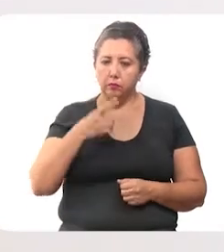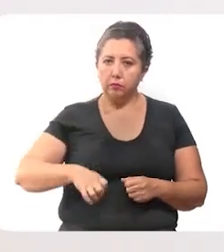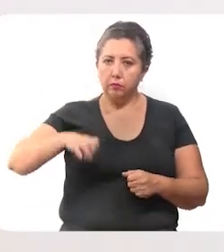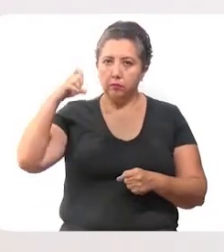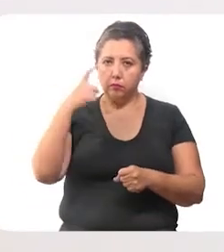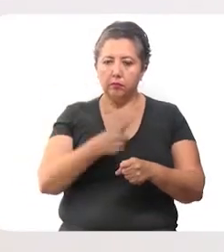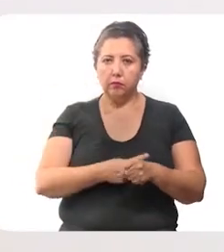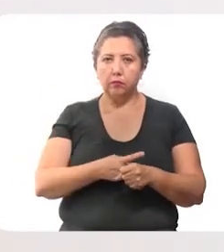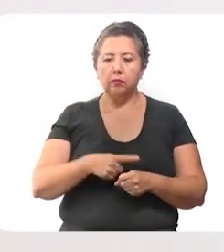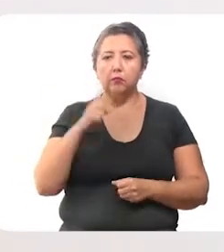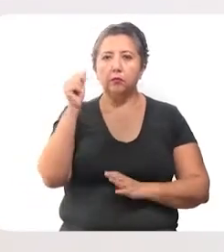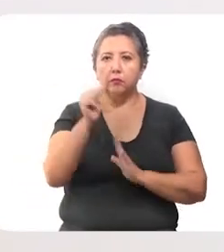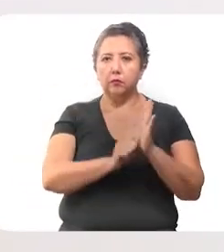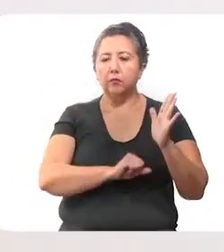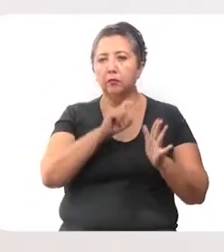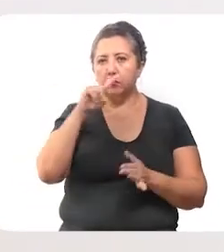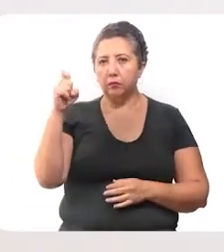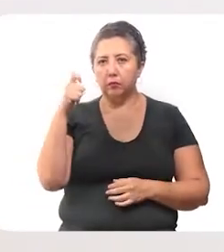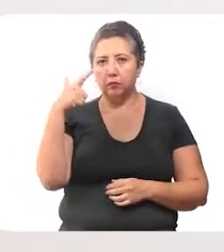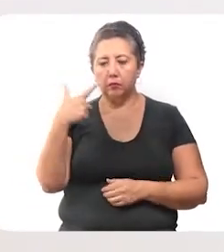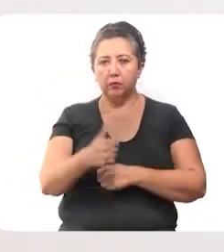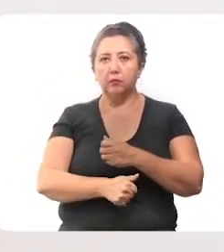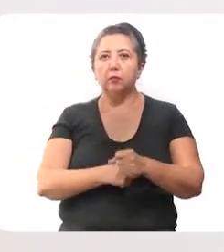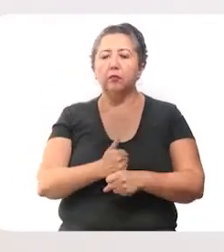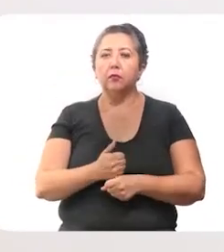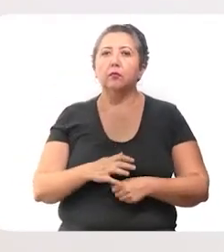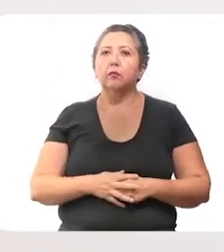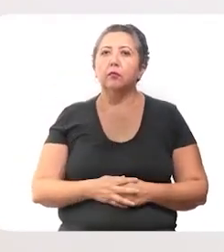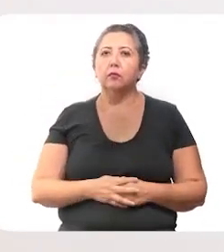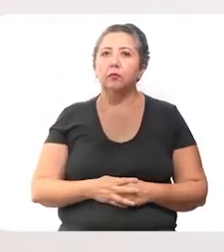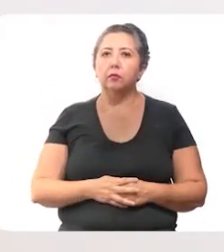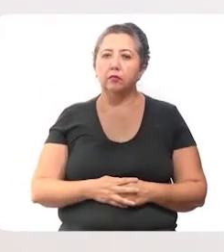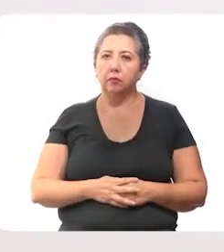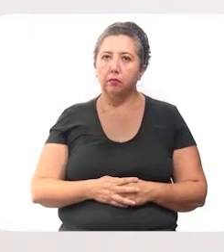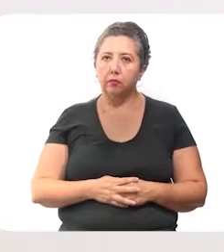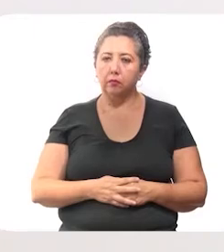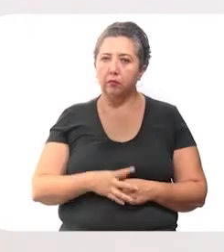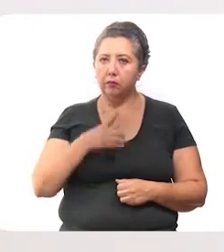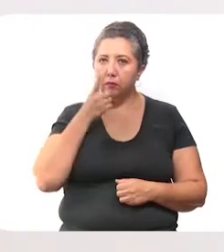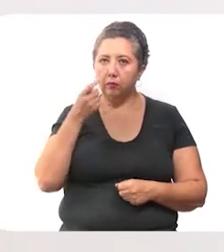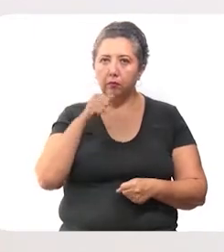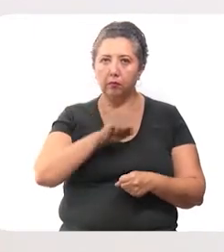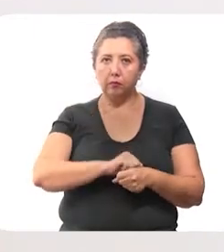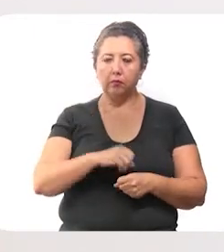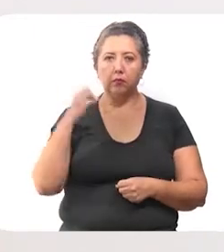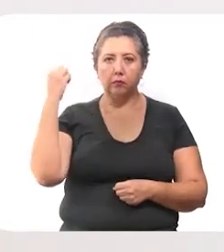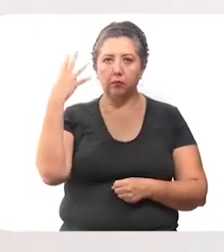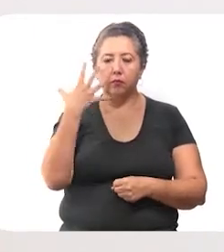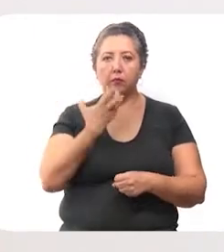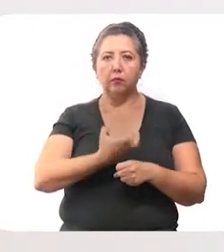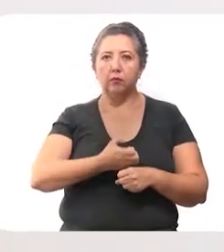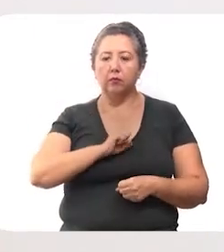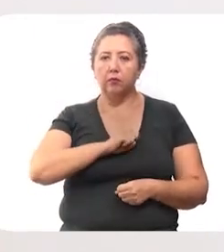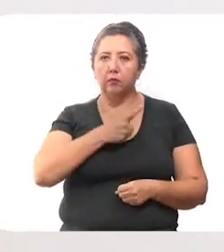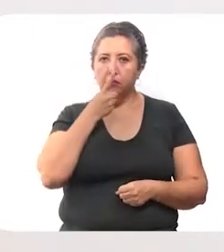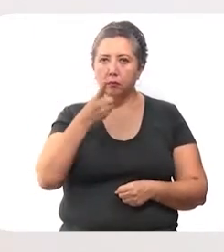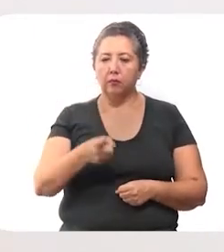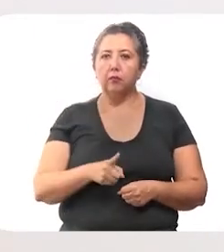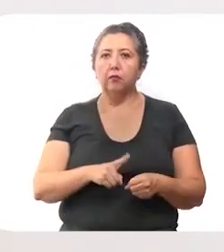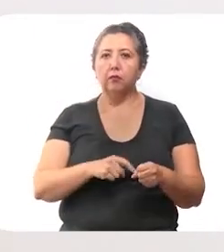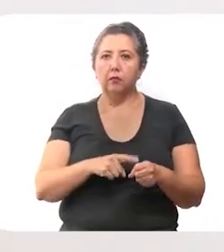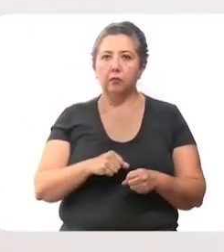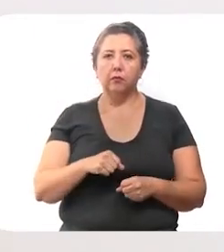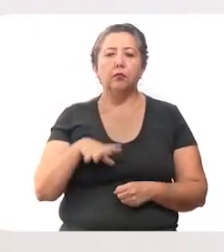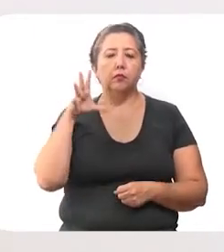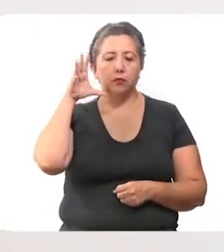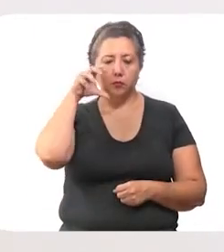rango de edad de los casos es de 1 mes a 107 años. Los indicadores semanales del Semáforo Estatal de Salud